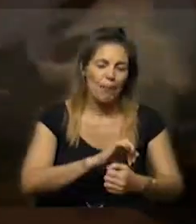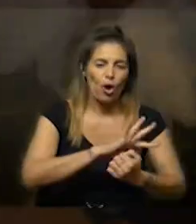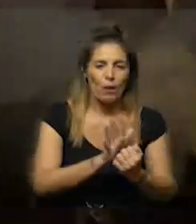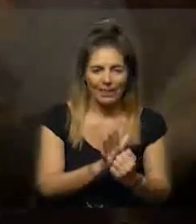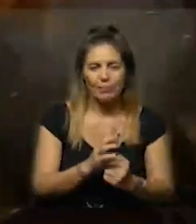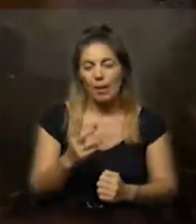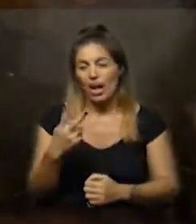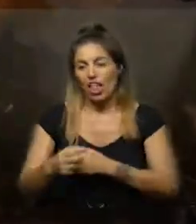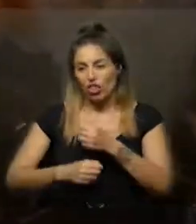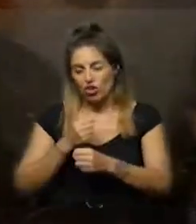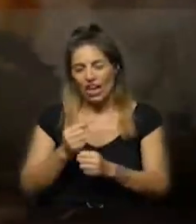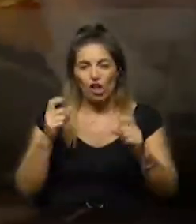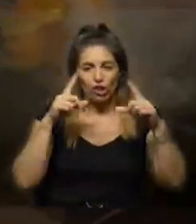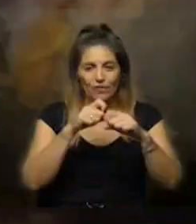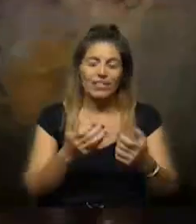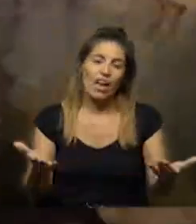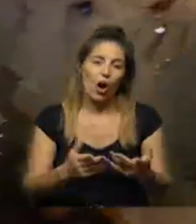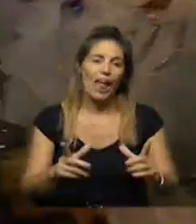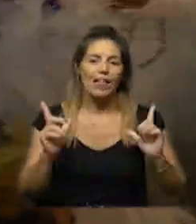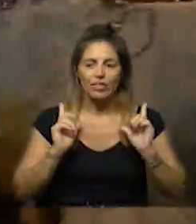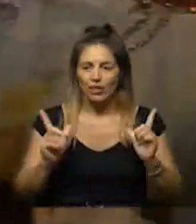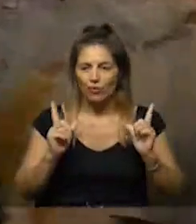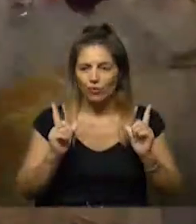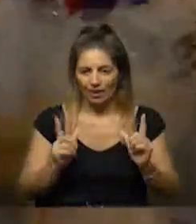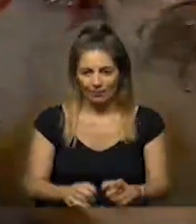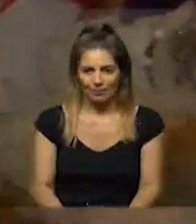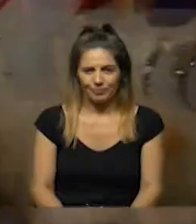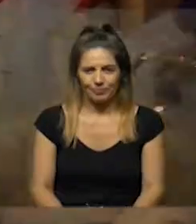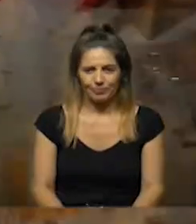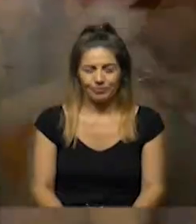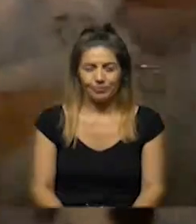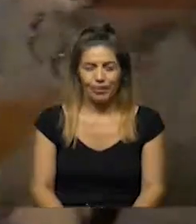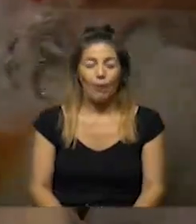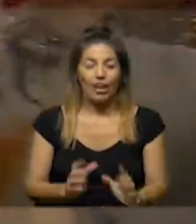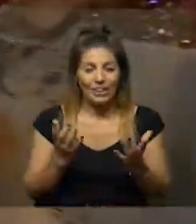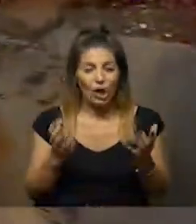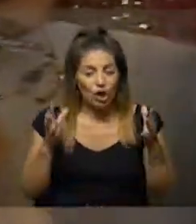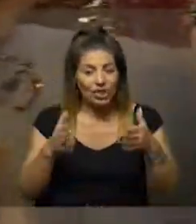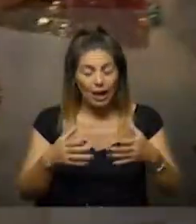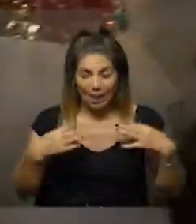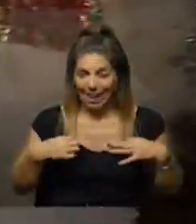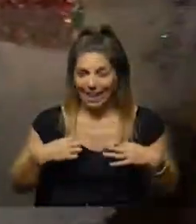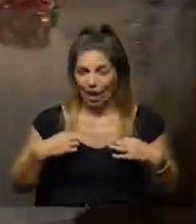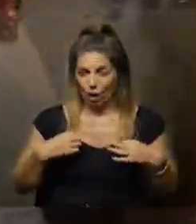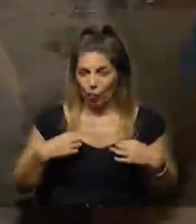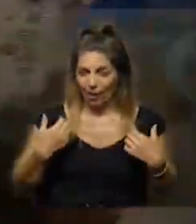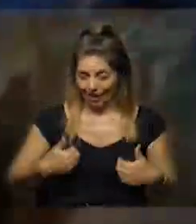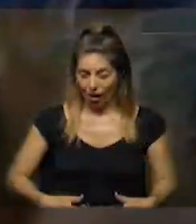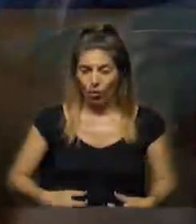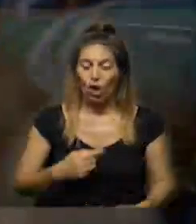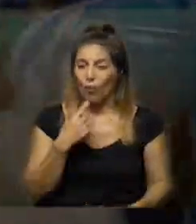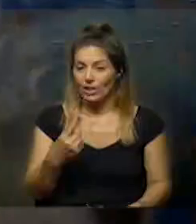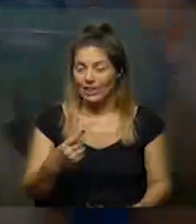estos 2 años, así que nada, disfruten, a disfrutar y gozarse. Si quiero centrarme un poco en los trajes que tienen, como dijiste,